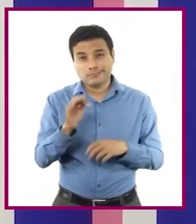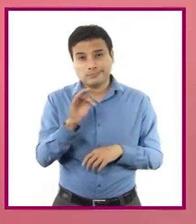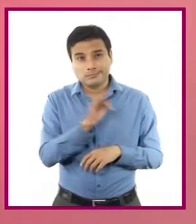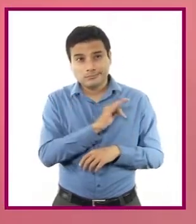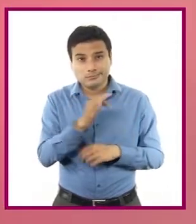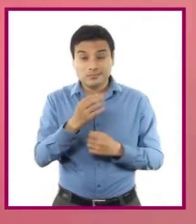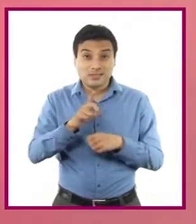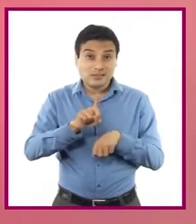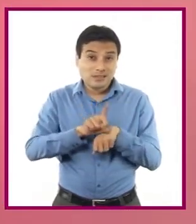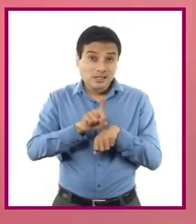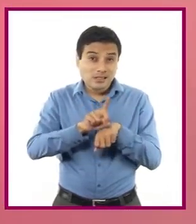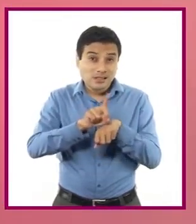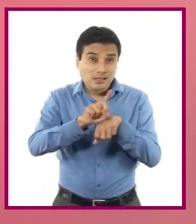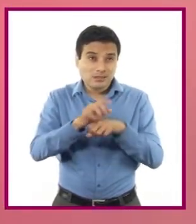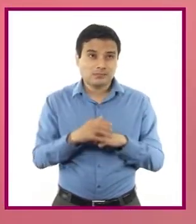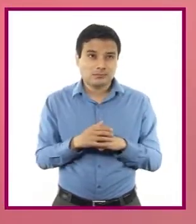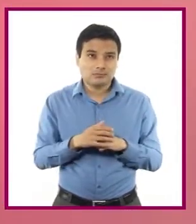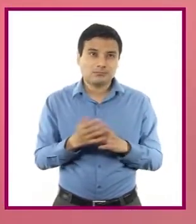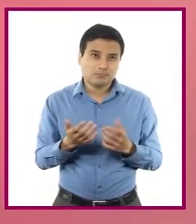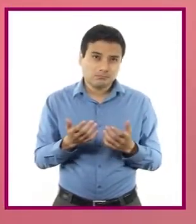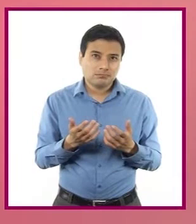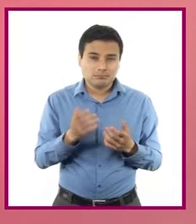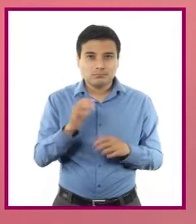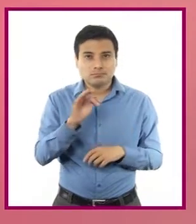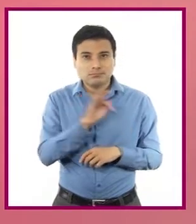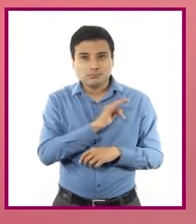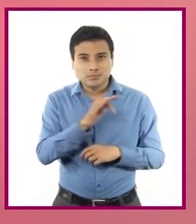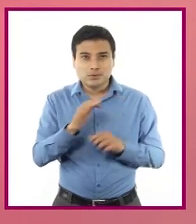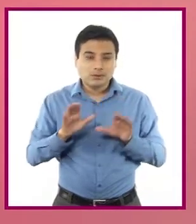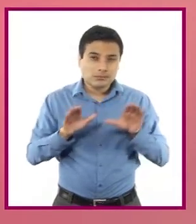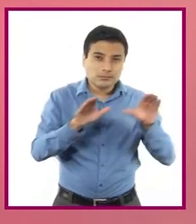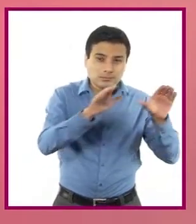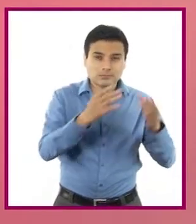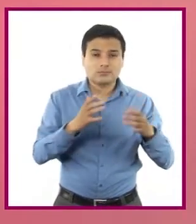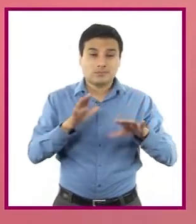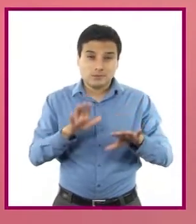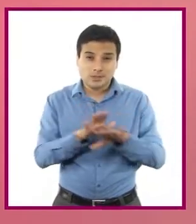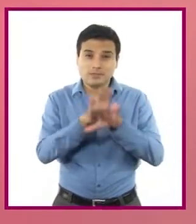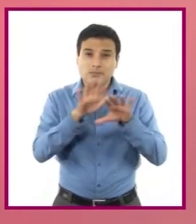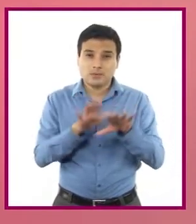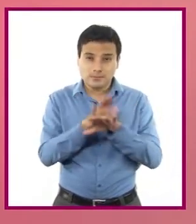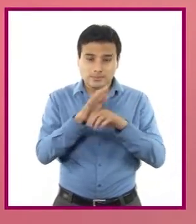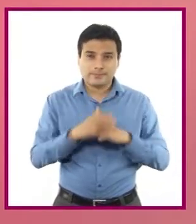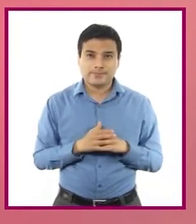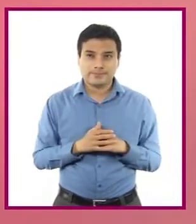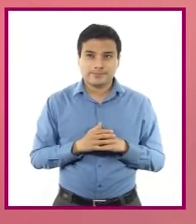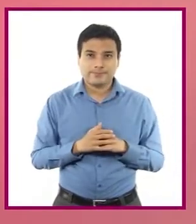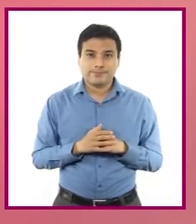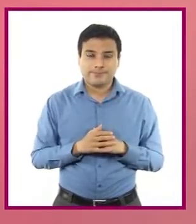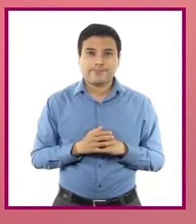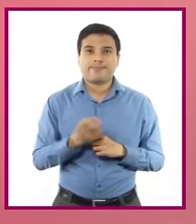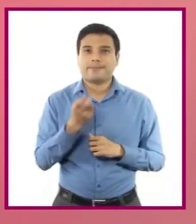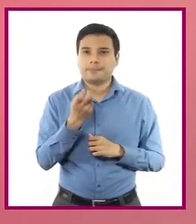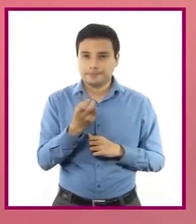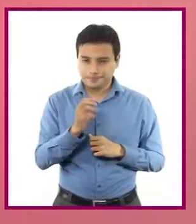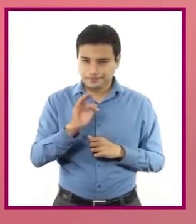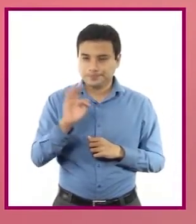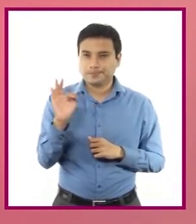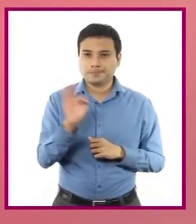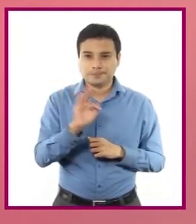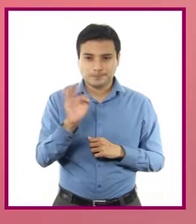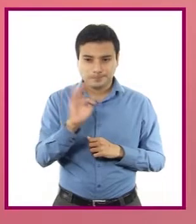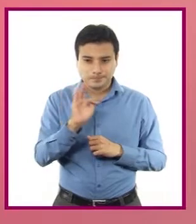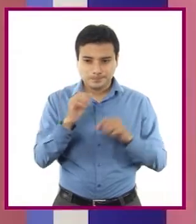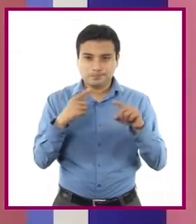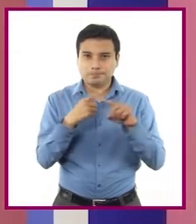día. Así es, pero no es la única información que puede resultar contradictoria dentro de los documentos